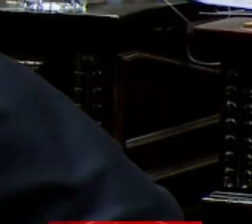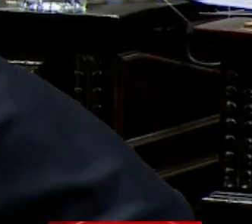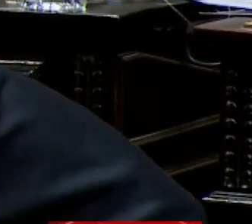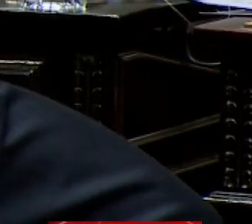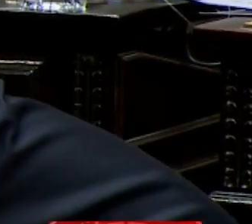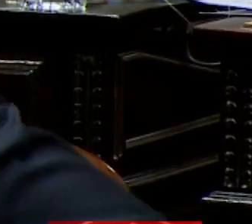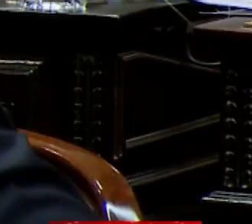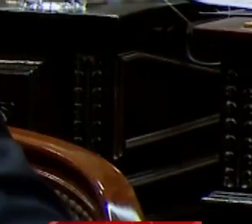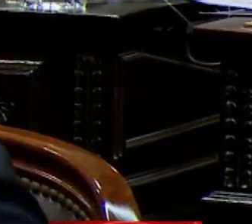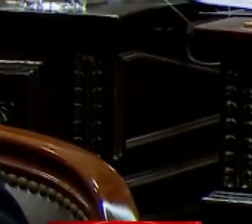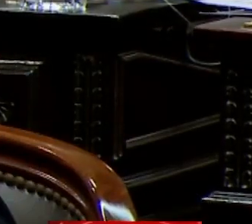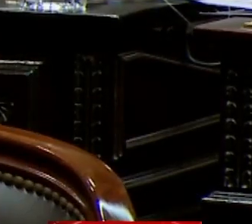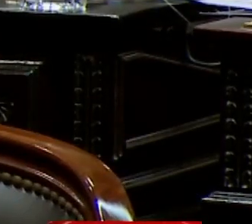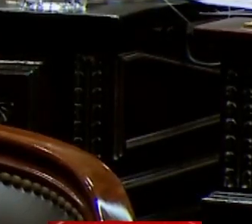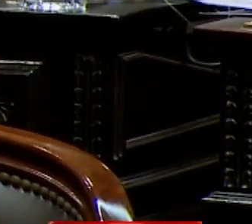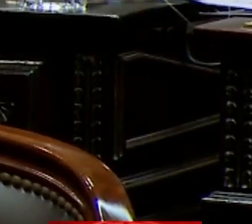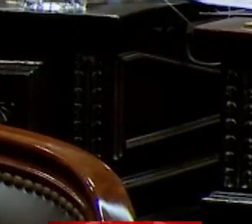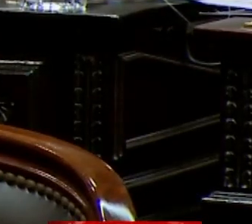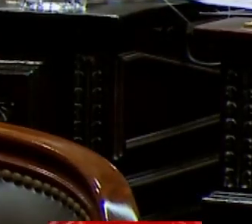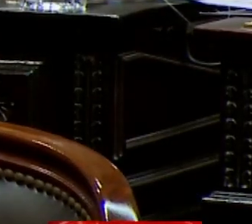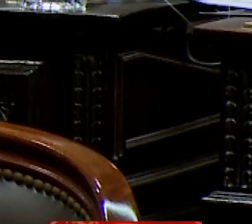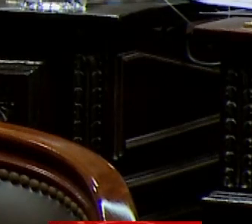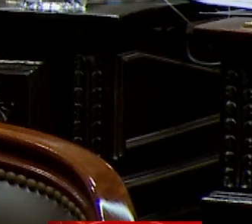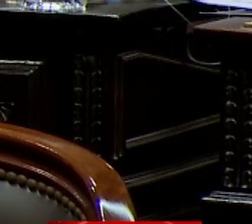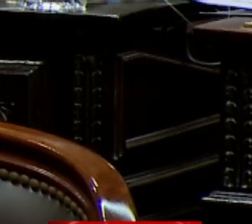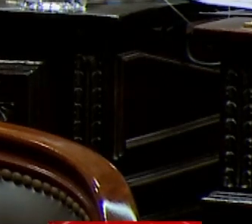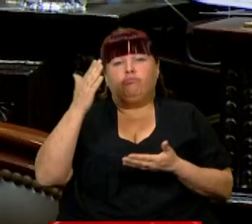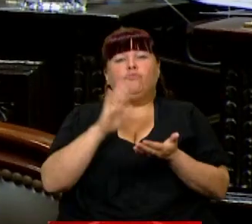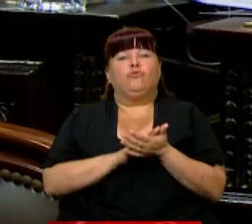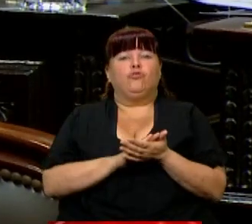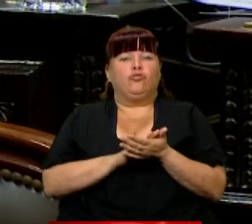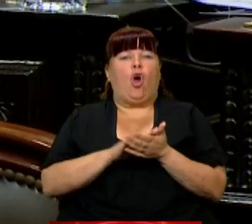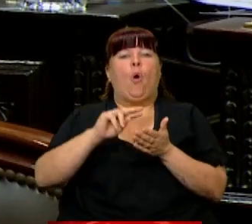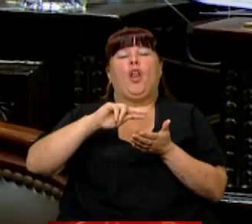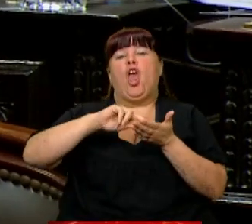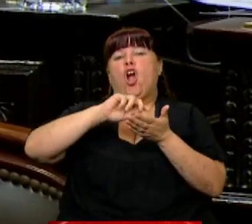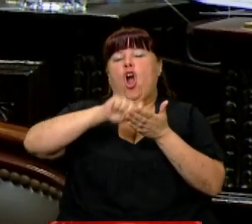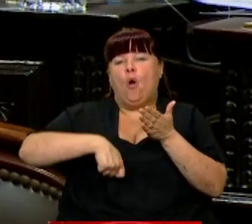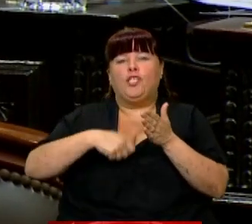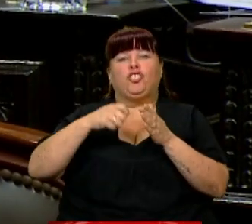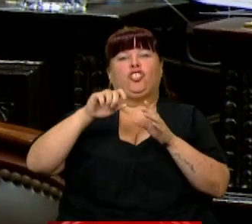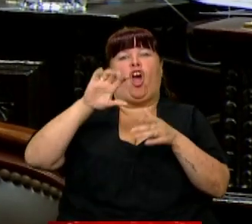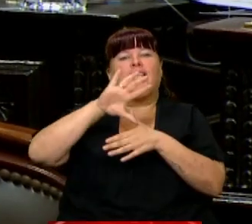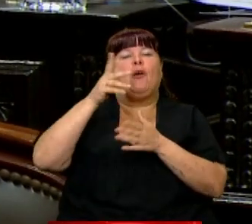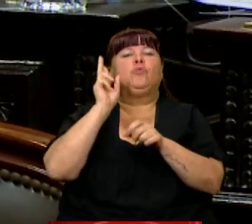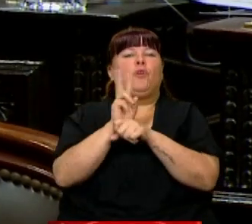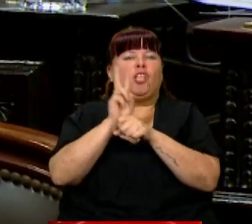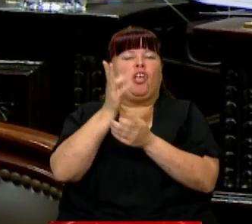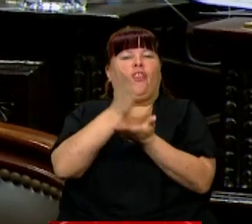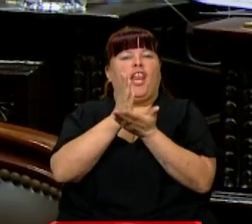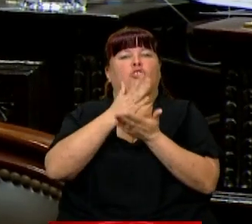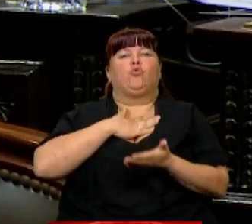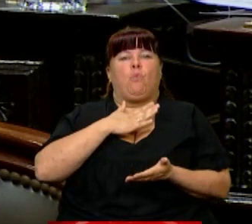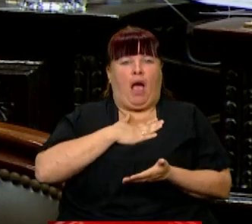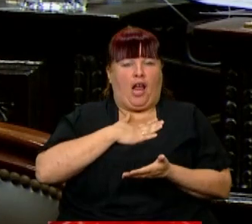Gracias, presidente. Bueno, estamos hablando de la Convención Interamericana sobre Protección de los